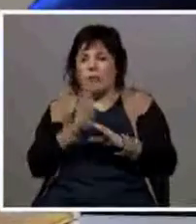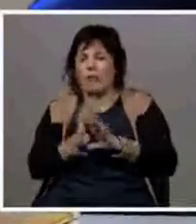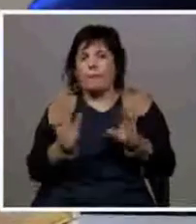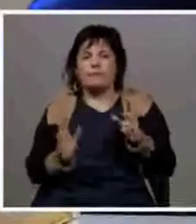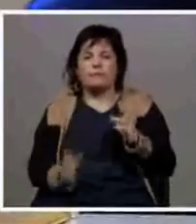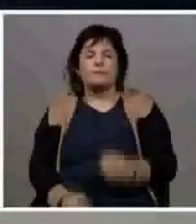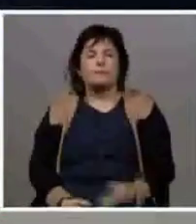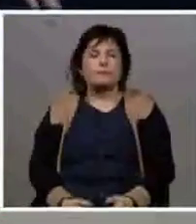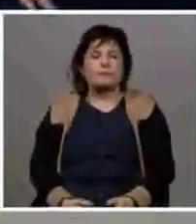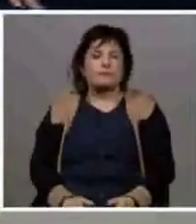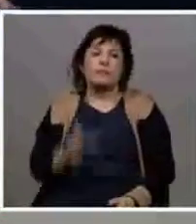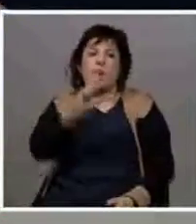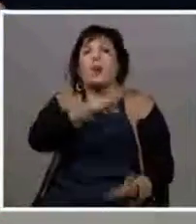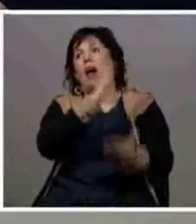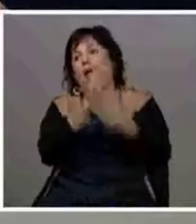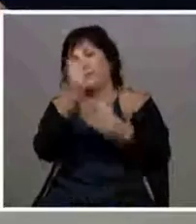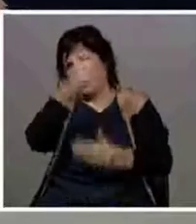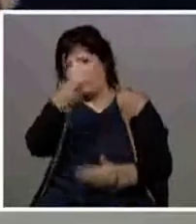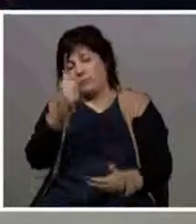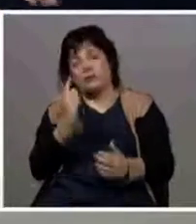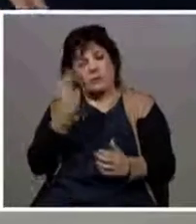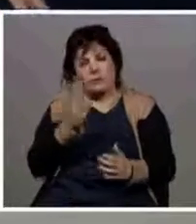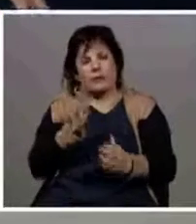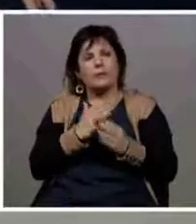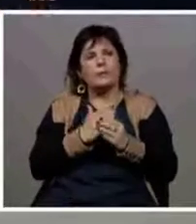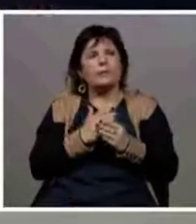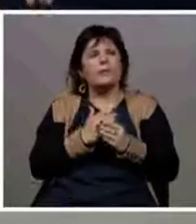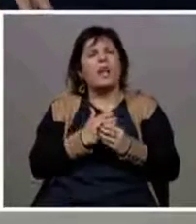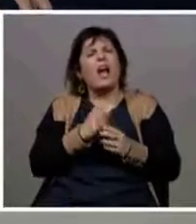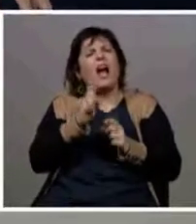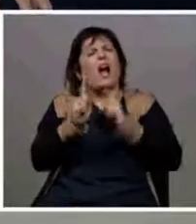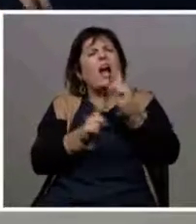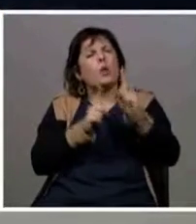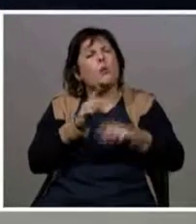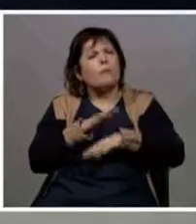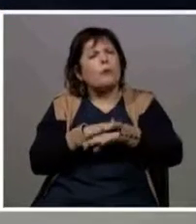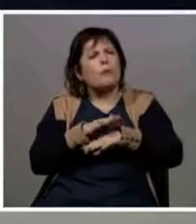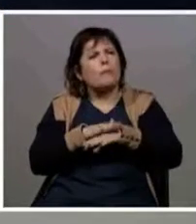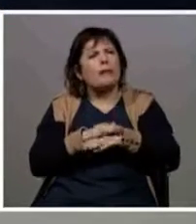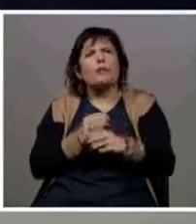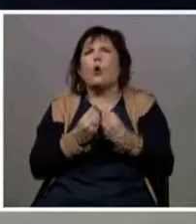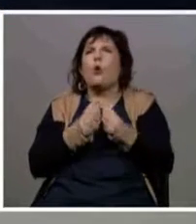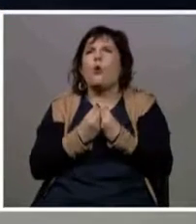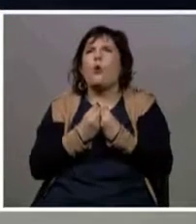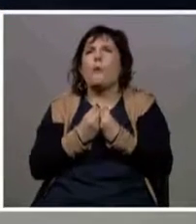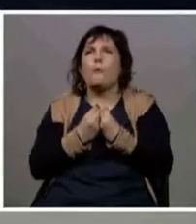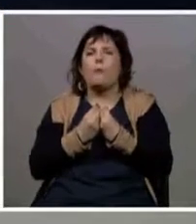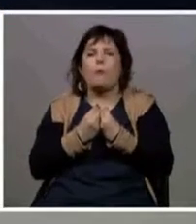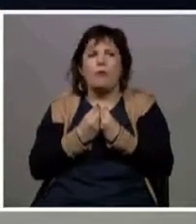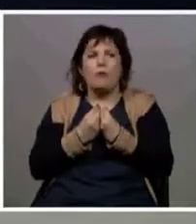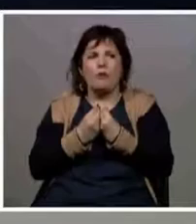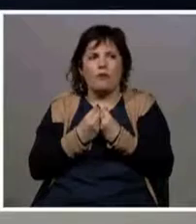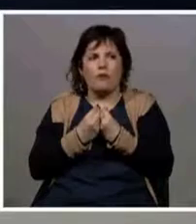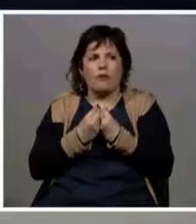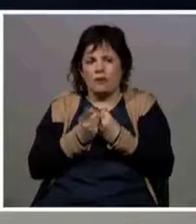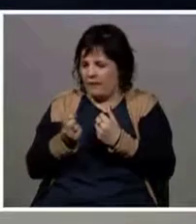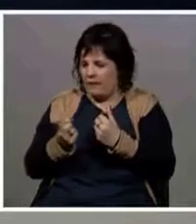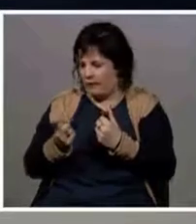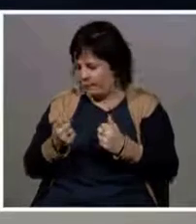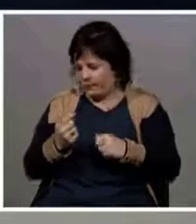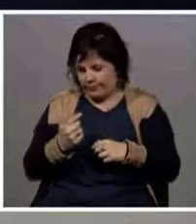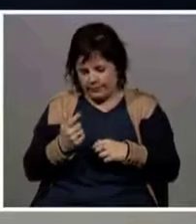alejandra de lunes a domingo sobre el final en algún momento cuando es que se rompe ese esos